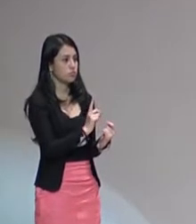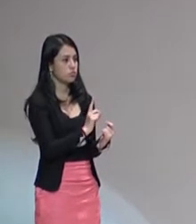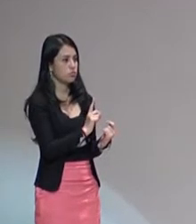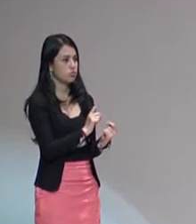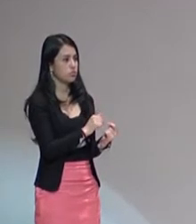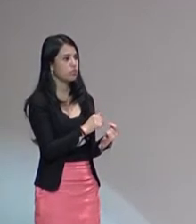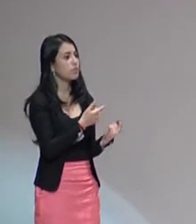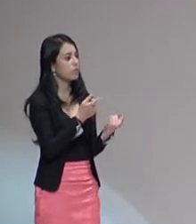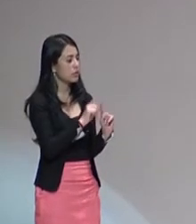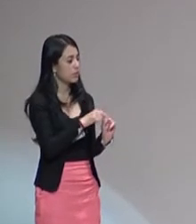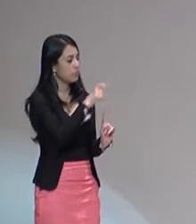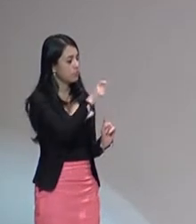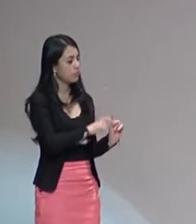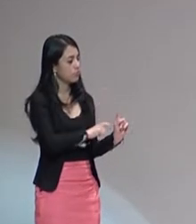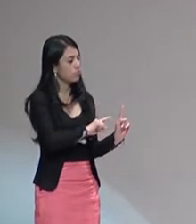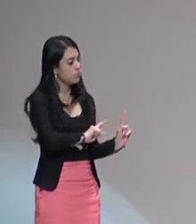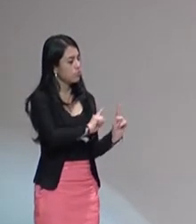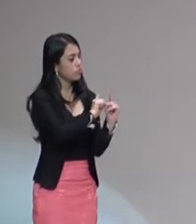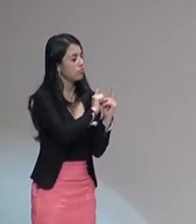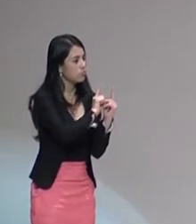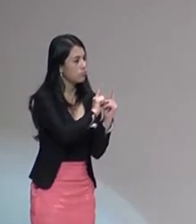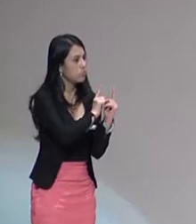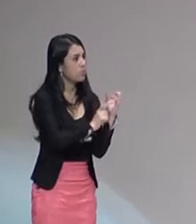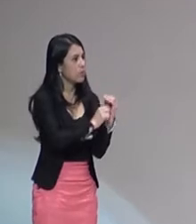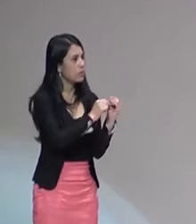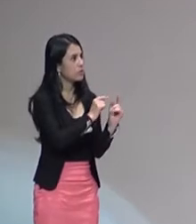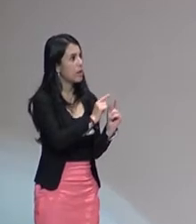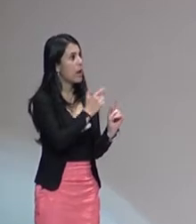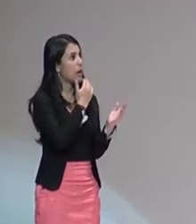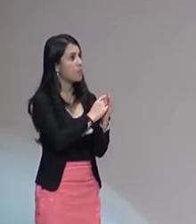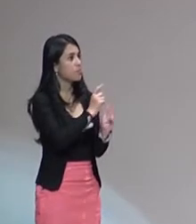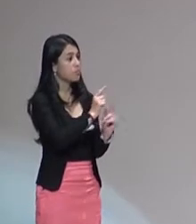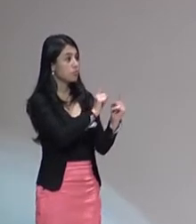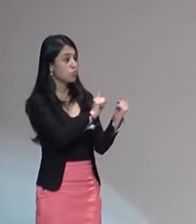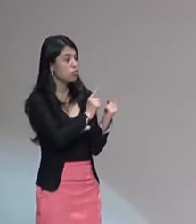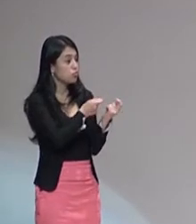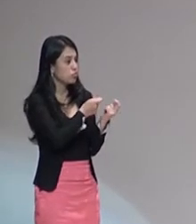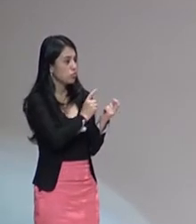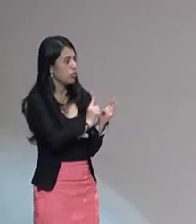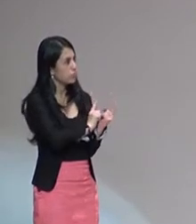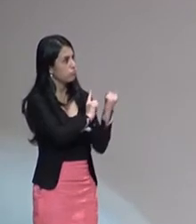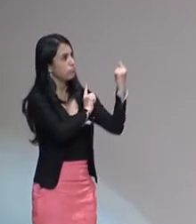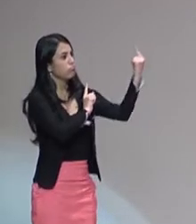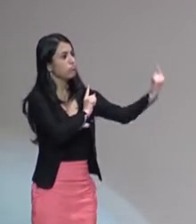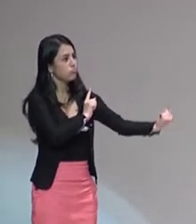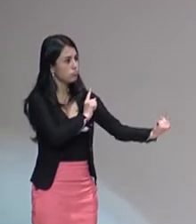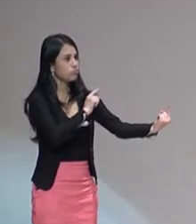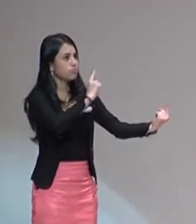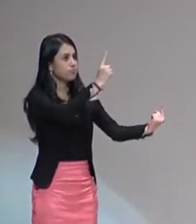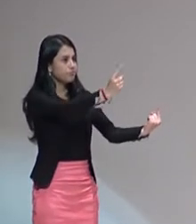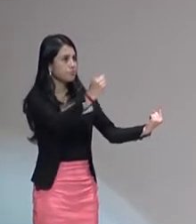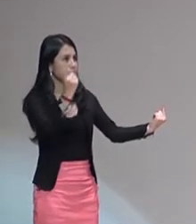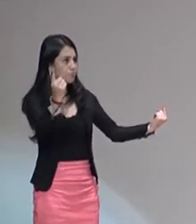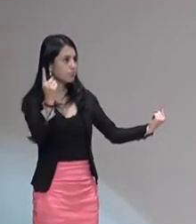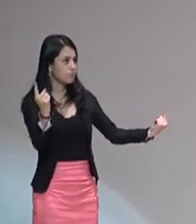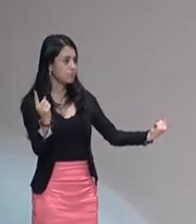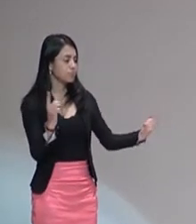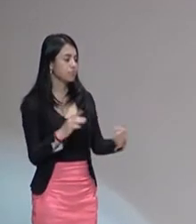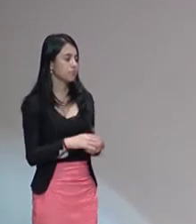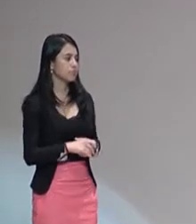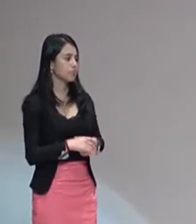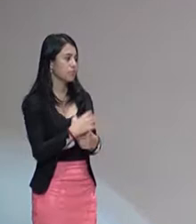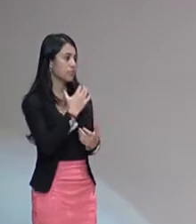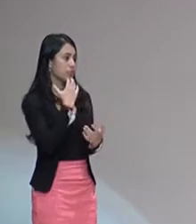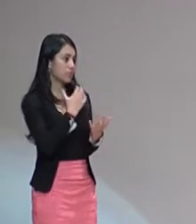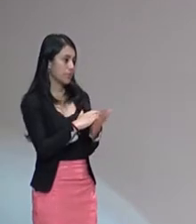sino también tengo un prójimo lejano. Es decir, cuando en